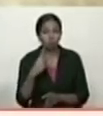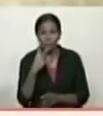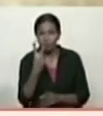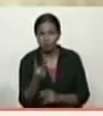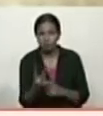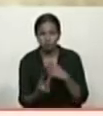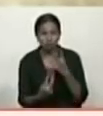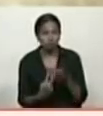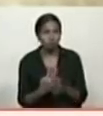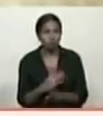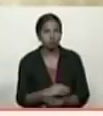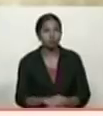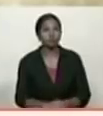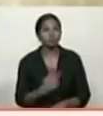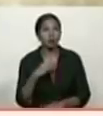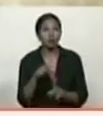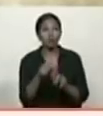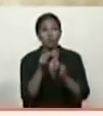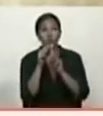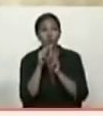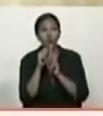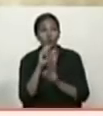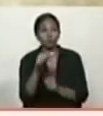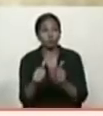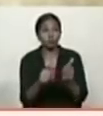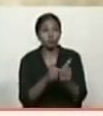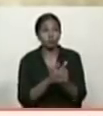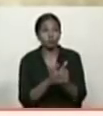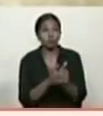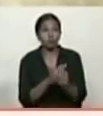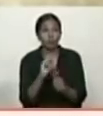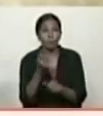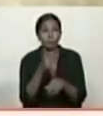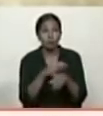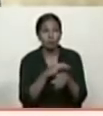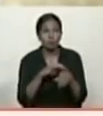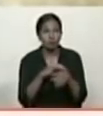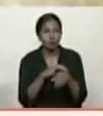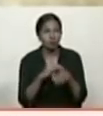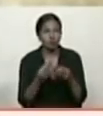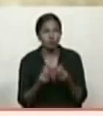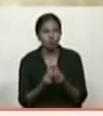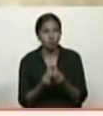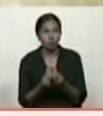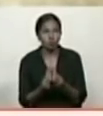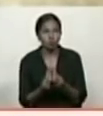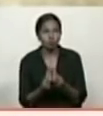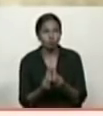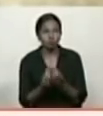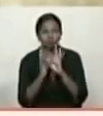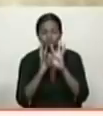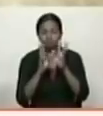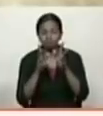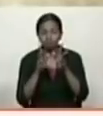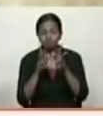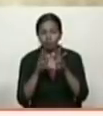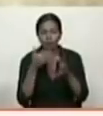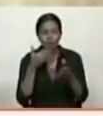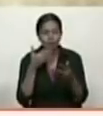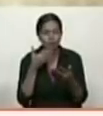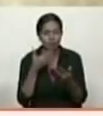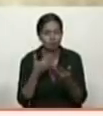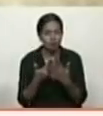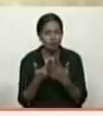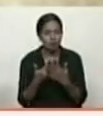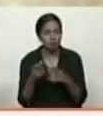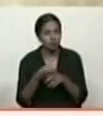al presidente Geingob como al vicepresidente, a la primera ministra de Namibia, expresarles la gratitud